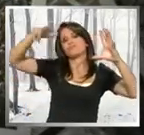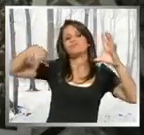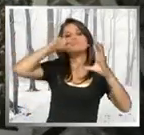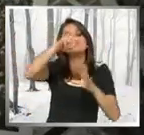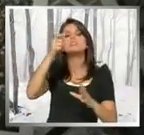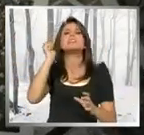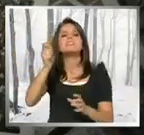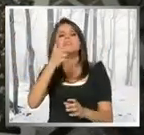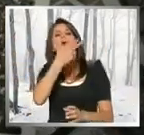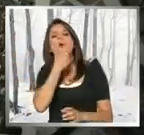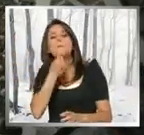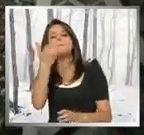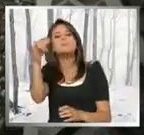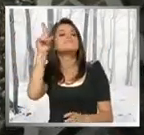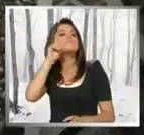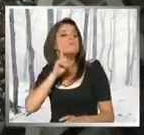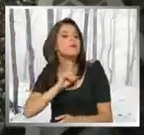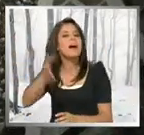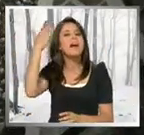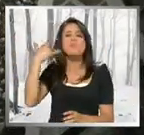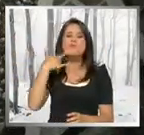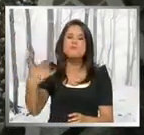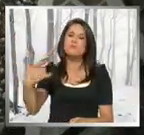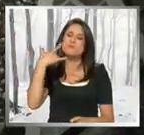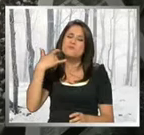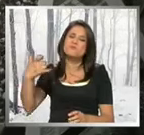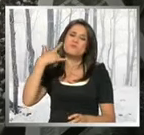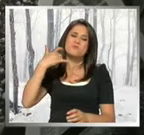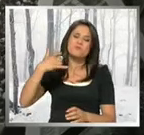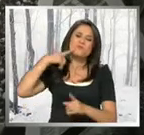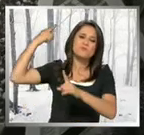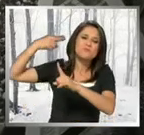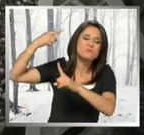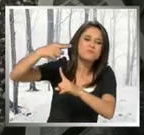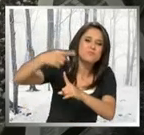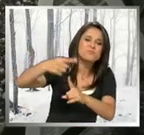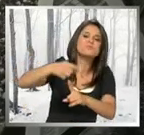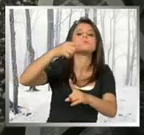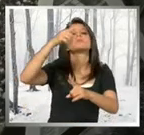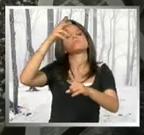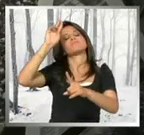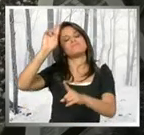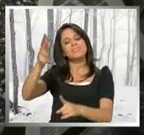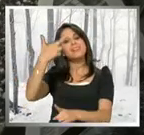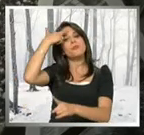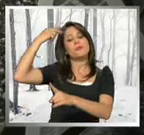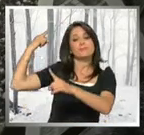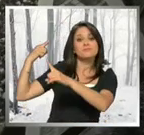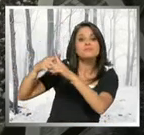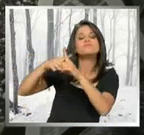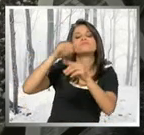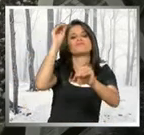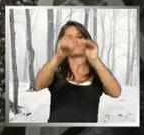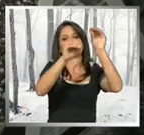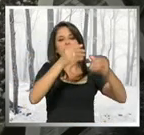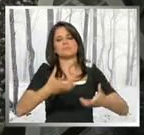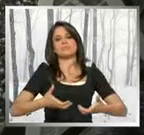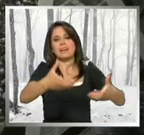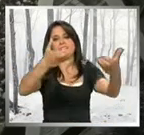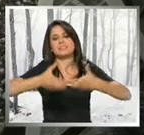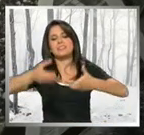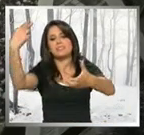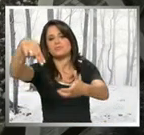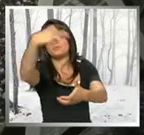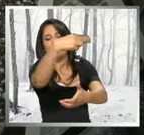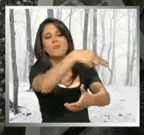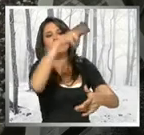hombres y a las mujeres que han luchado a través de la historia para que este lugar, para que el mundo sea un sitio mucho más justo, y